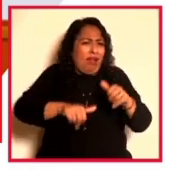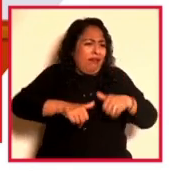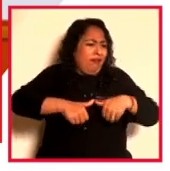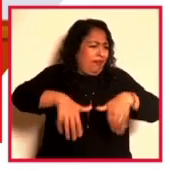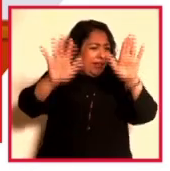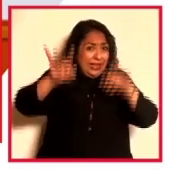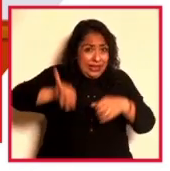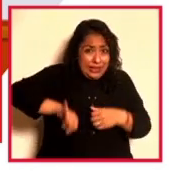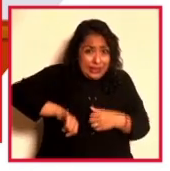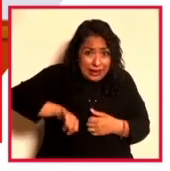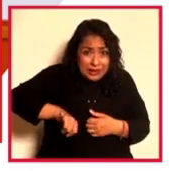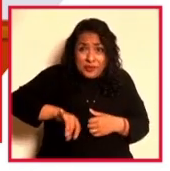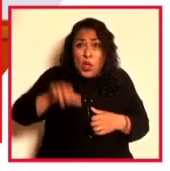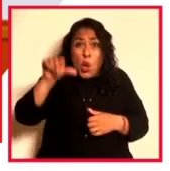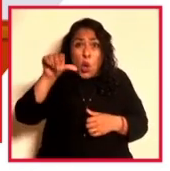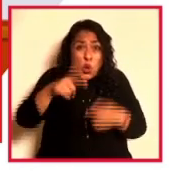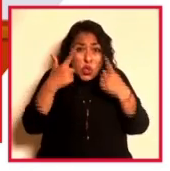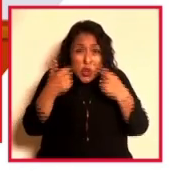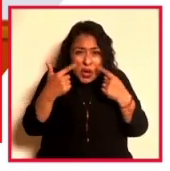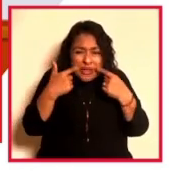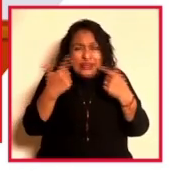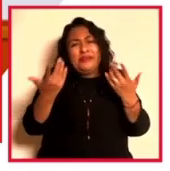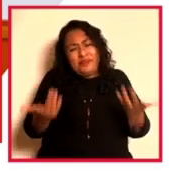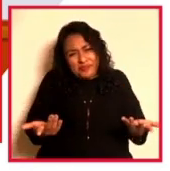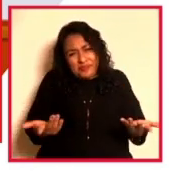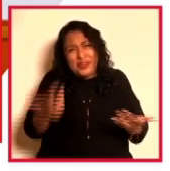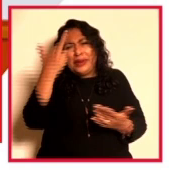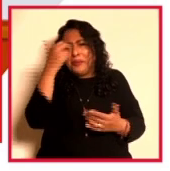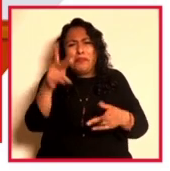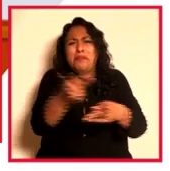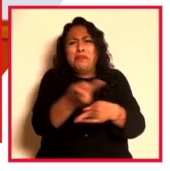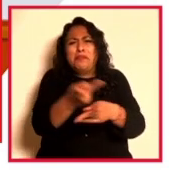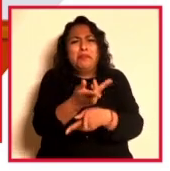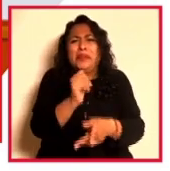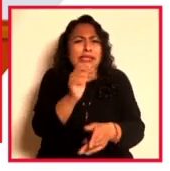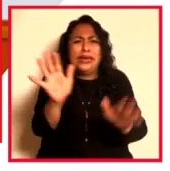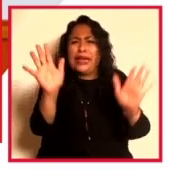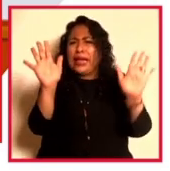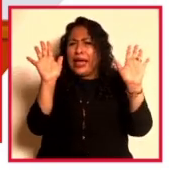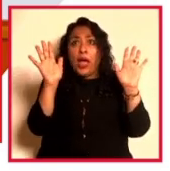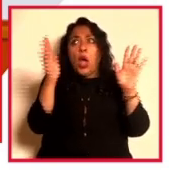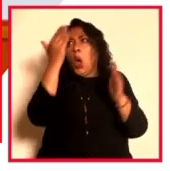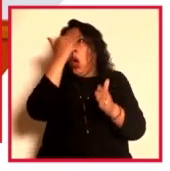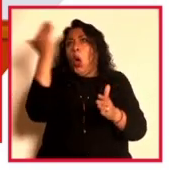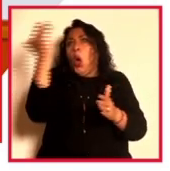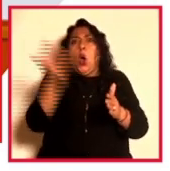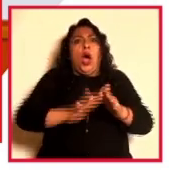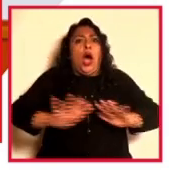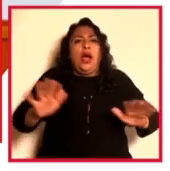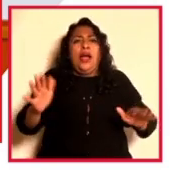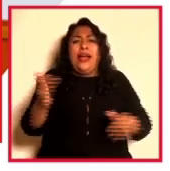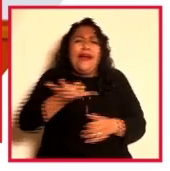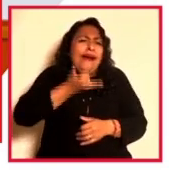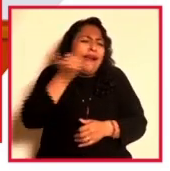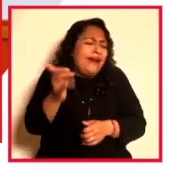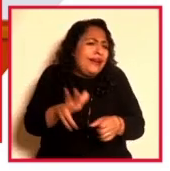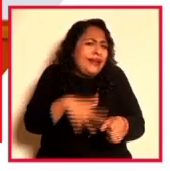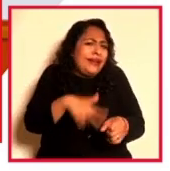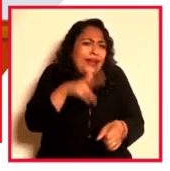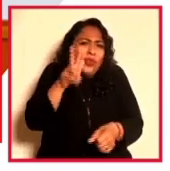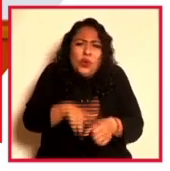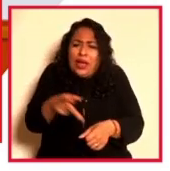hoy oraste Bueno tienes razón pero no pasa nada no es un desastre Te equivocaste es natural estás